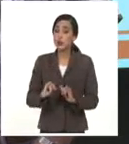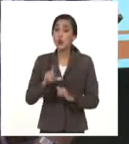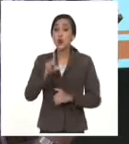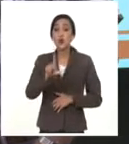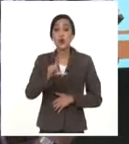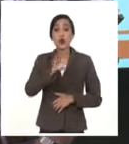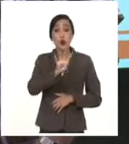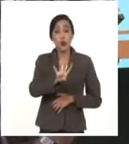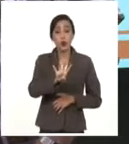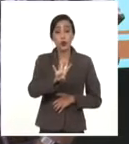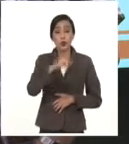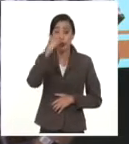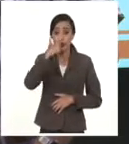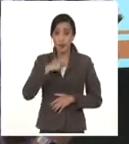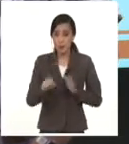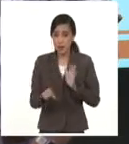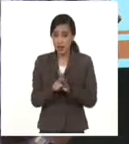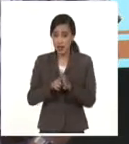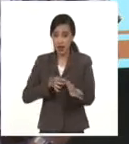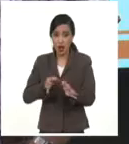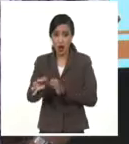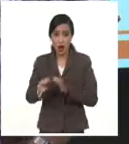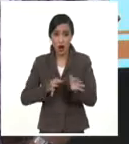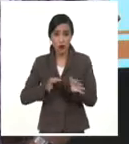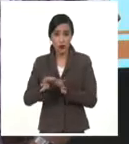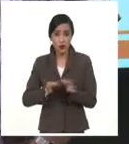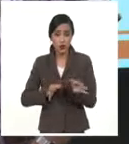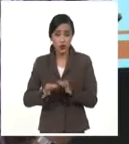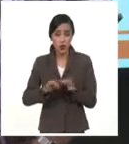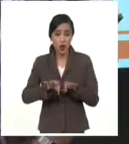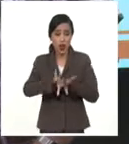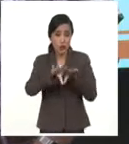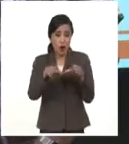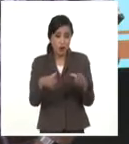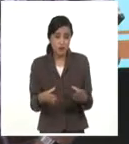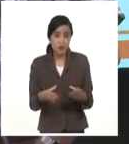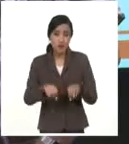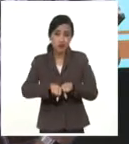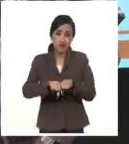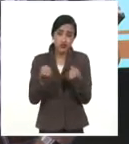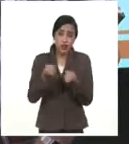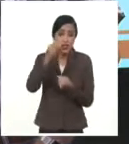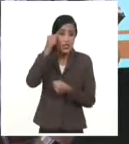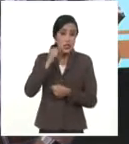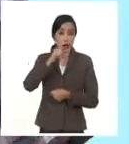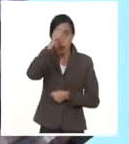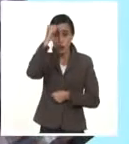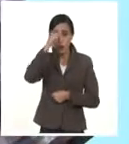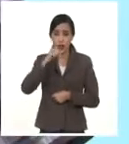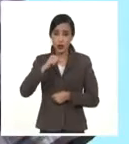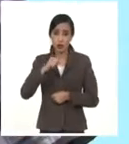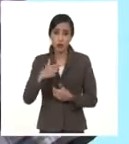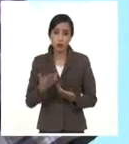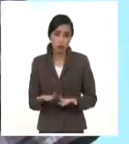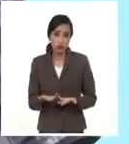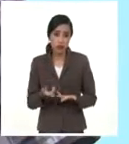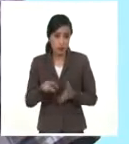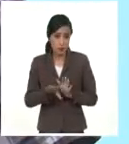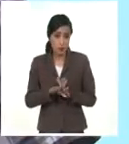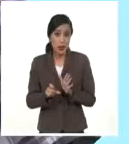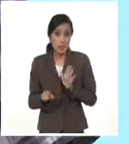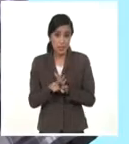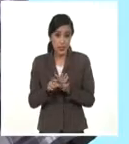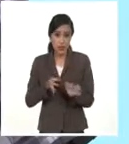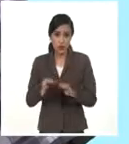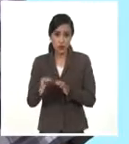abril entraran en funcionamiento las unidades que salieron el fin de semana por avería. Sí, efectivamente, como